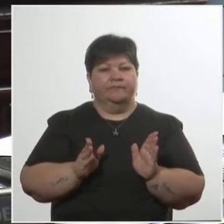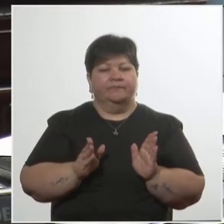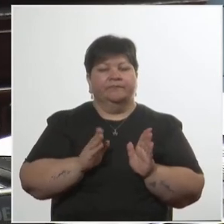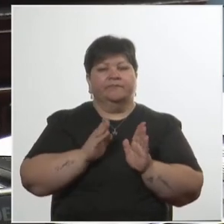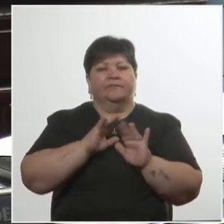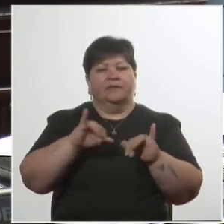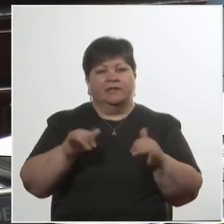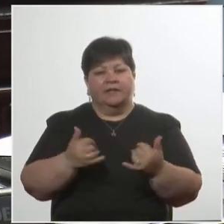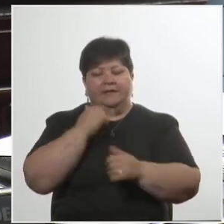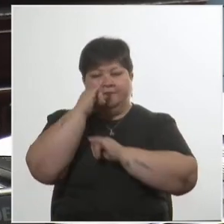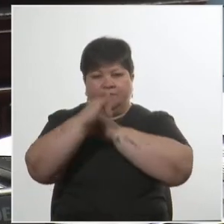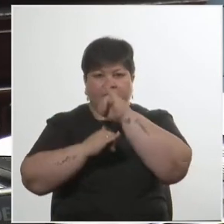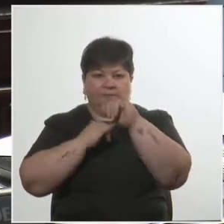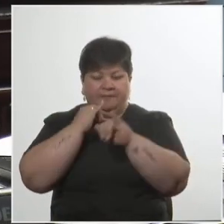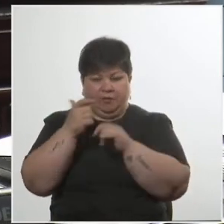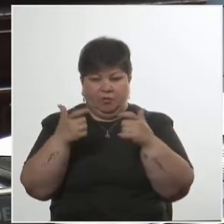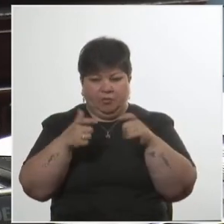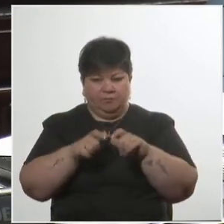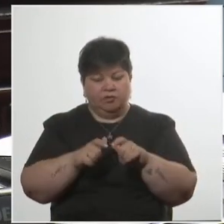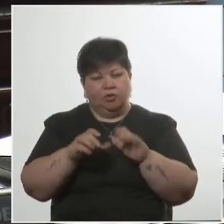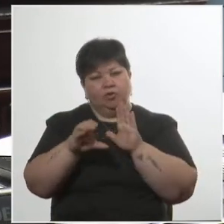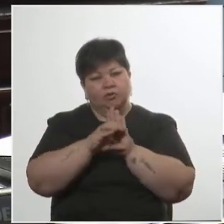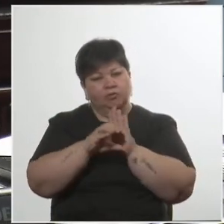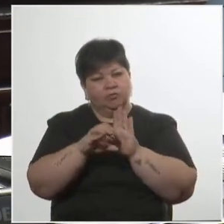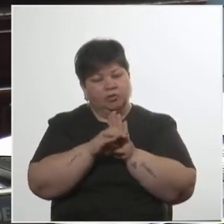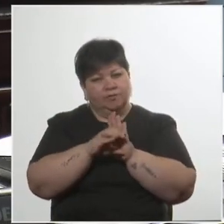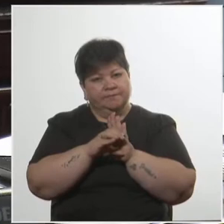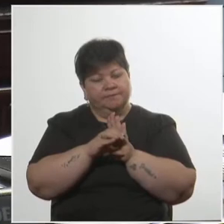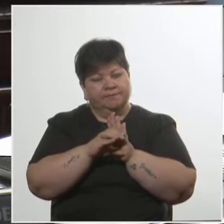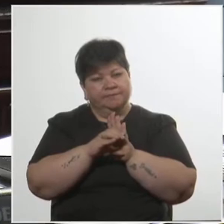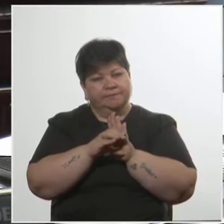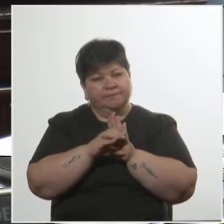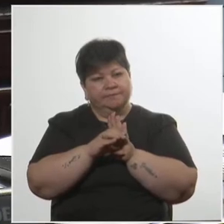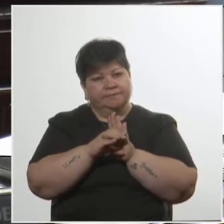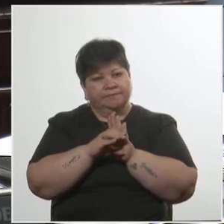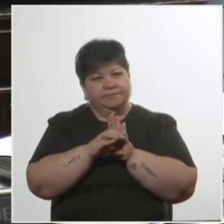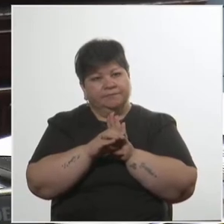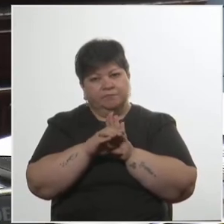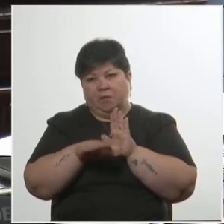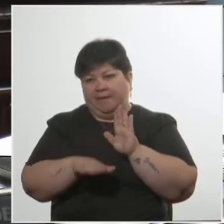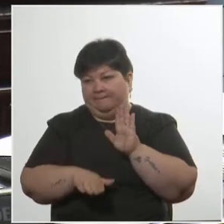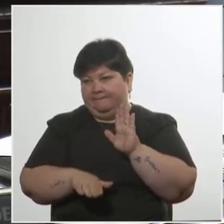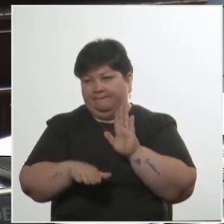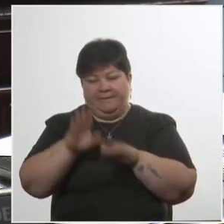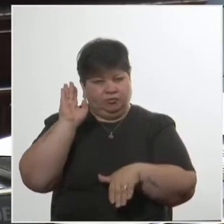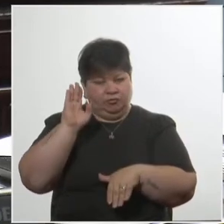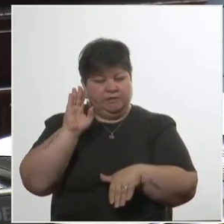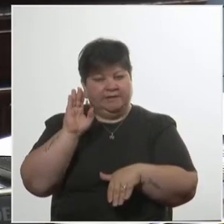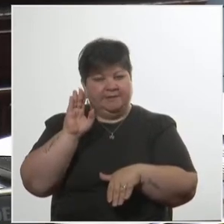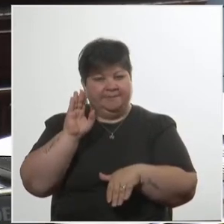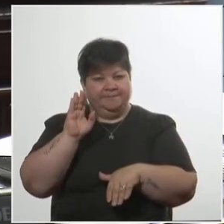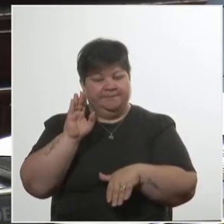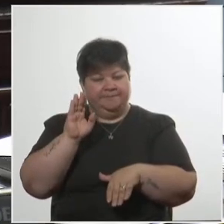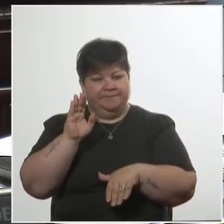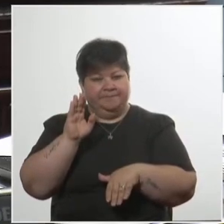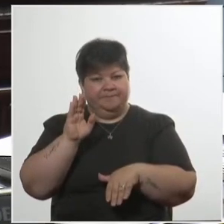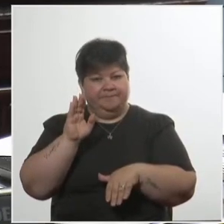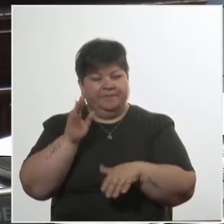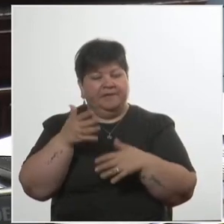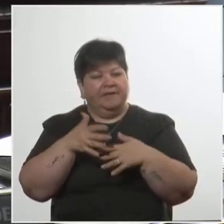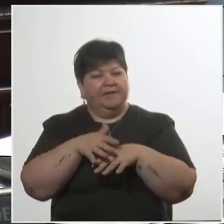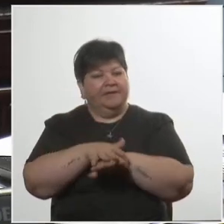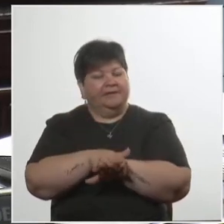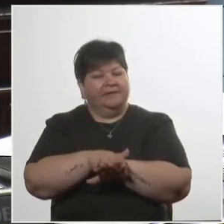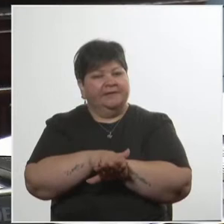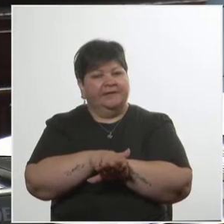informado favorablemente en la comisión de Constitución por una mayoría integrada por los